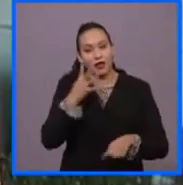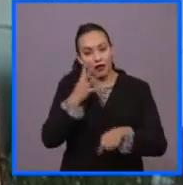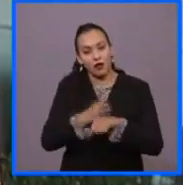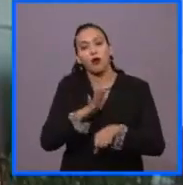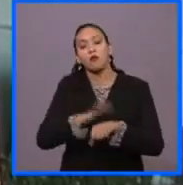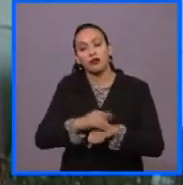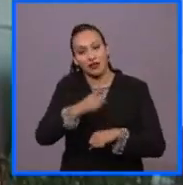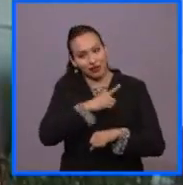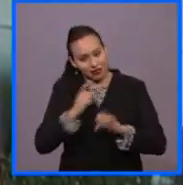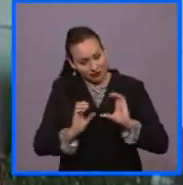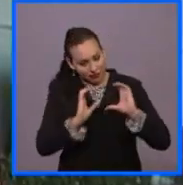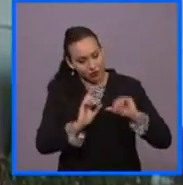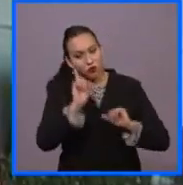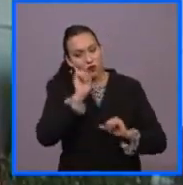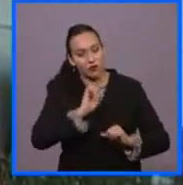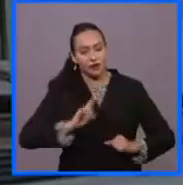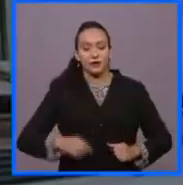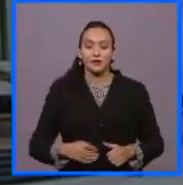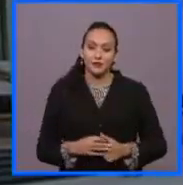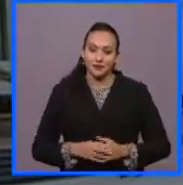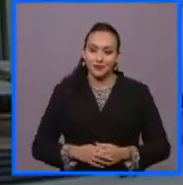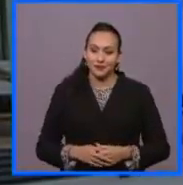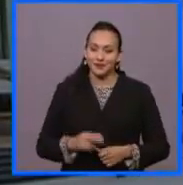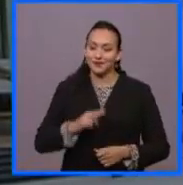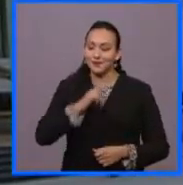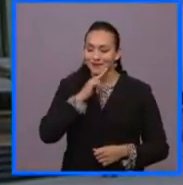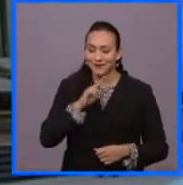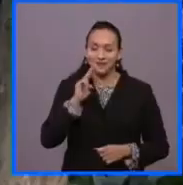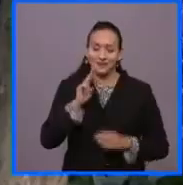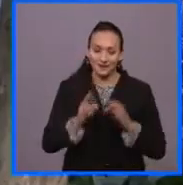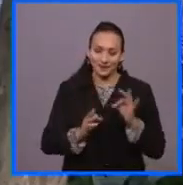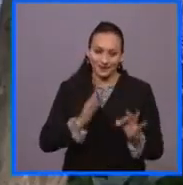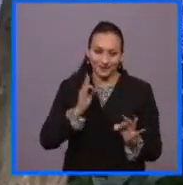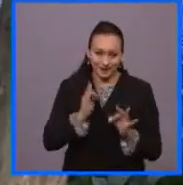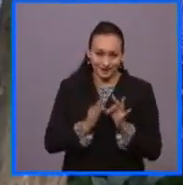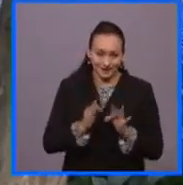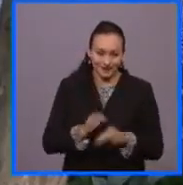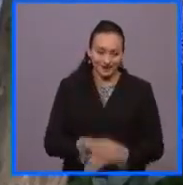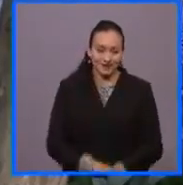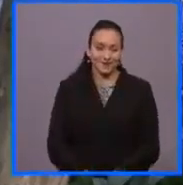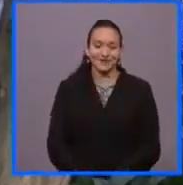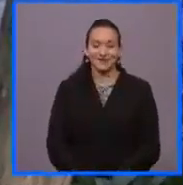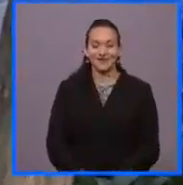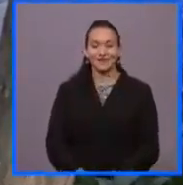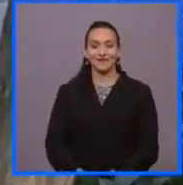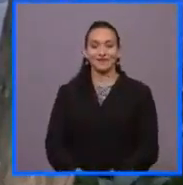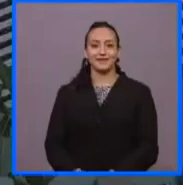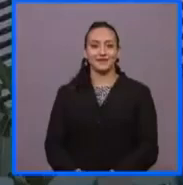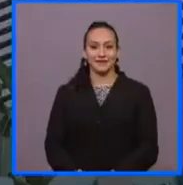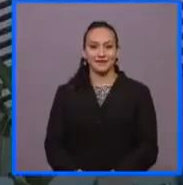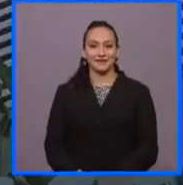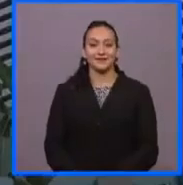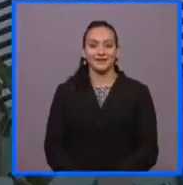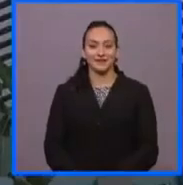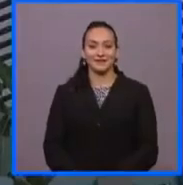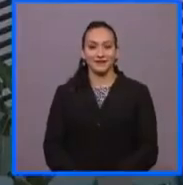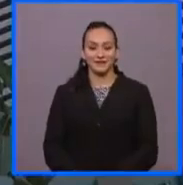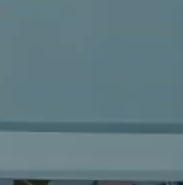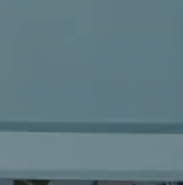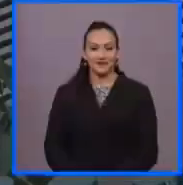de la medida precautoria impuesta. Con información de José Luis Guerra García para el canal del Poder Judicial de la